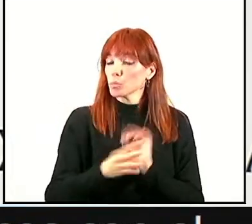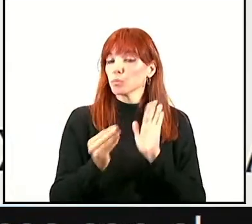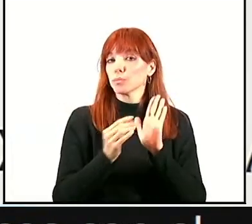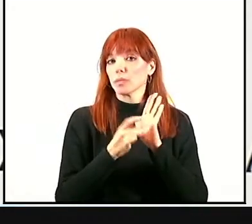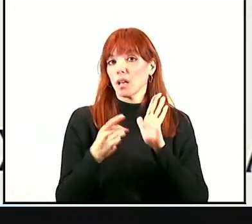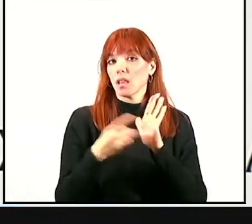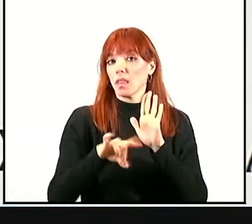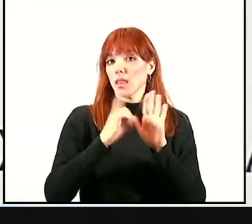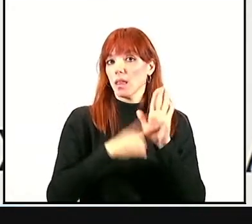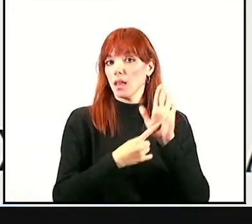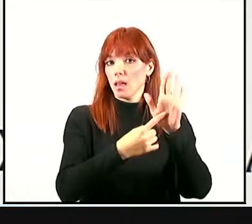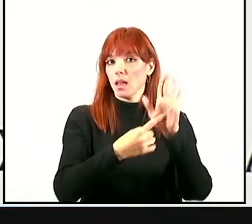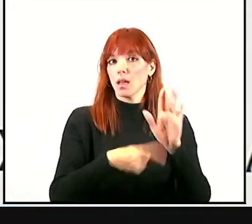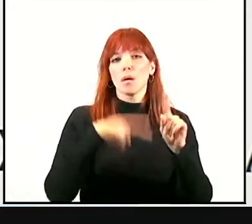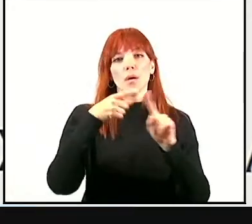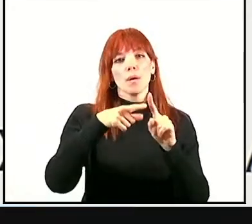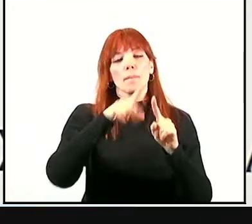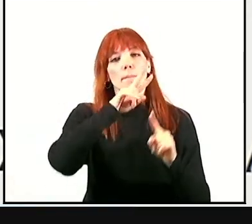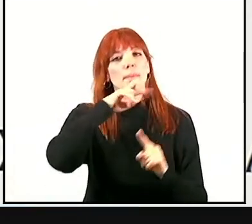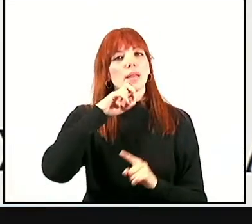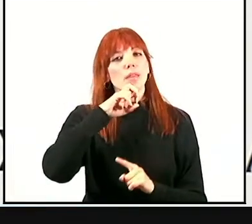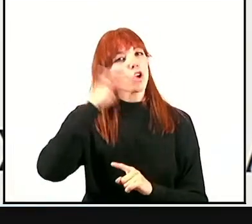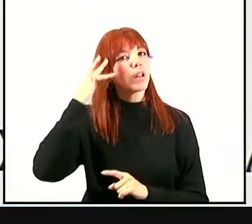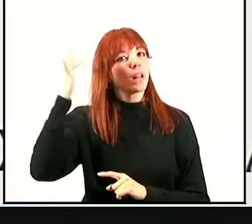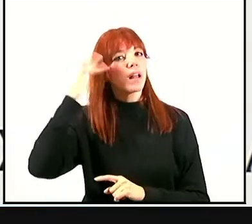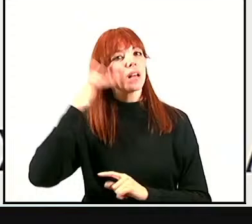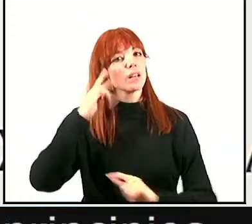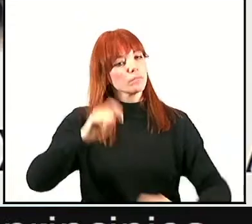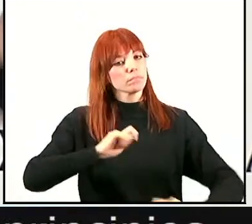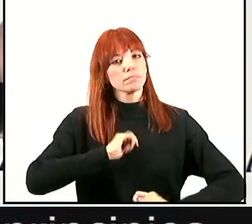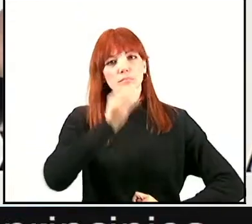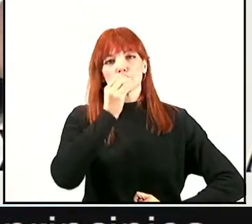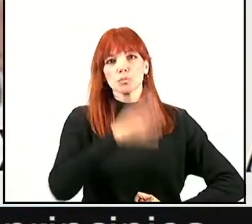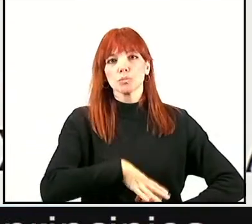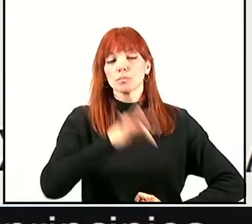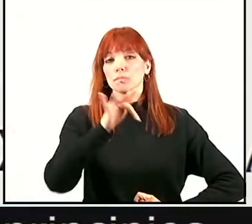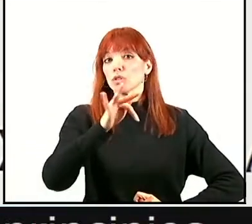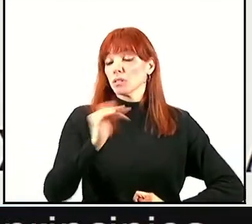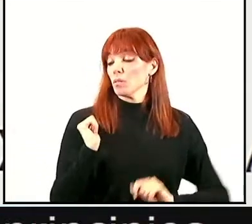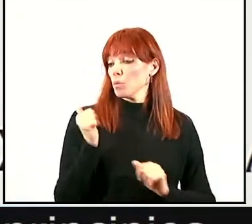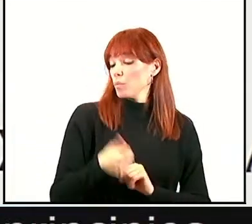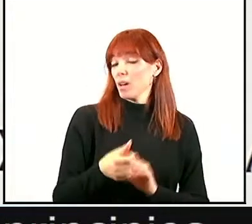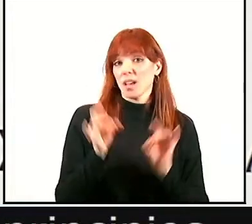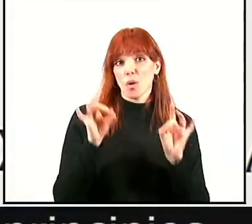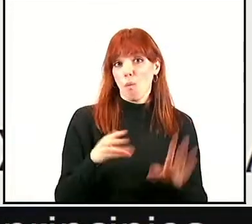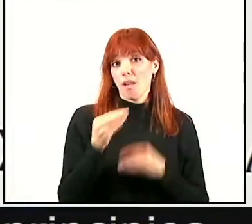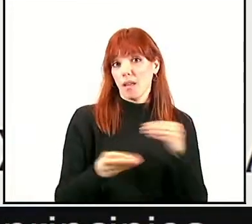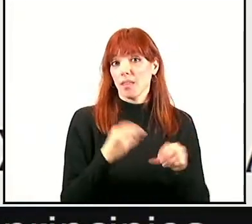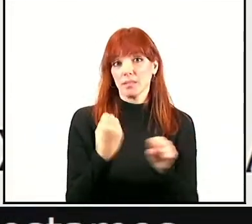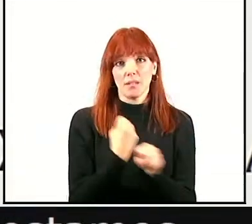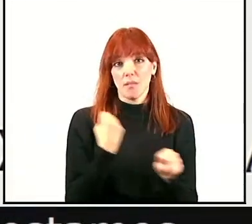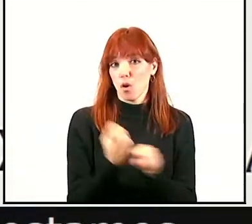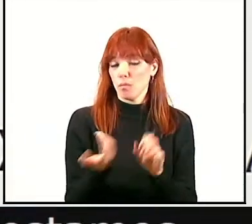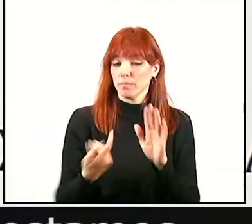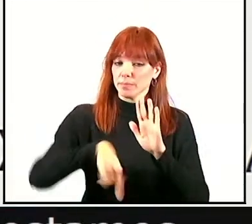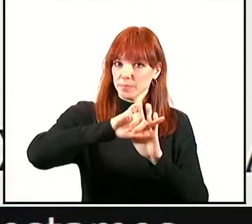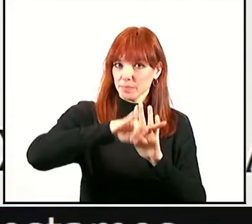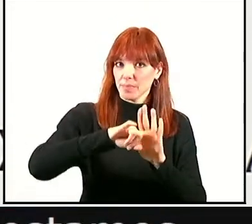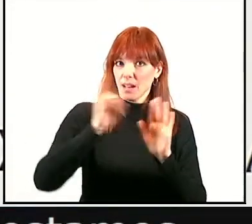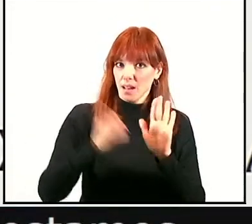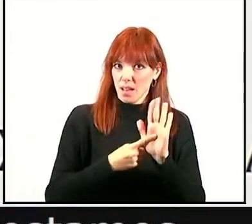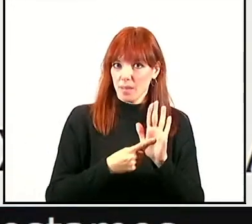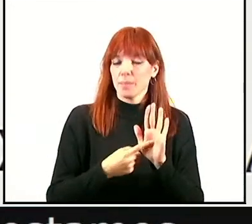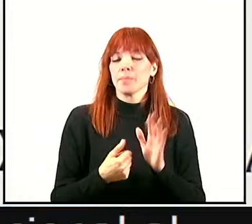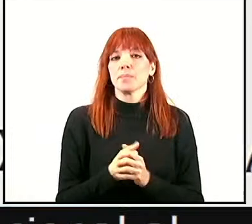es una ley con unos principios inspiradores que no son más que lo que ya estamos haciendo en materia de cooperación internacional al